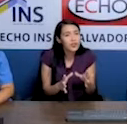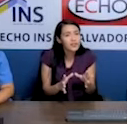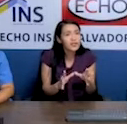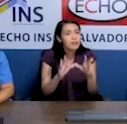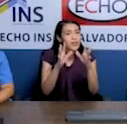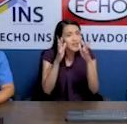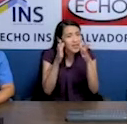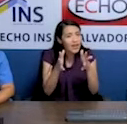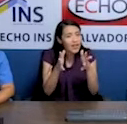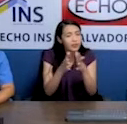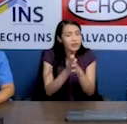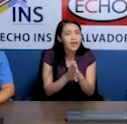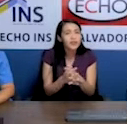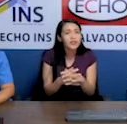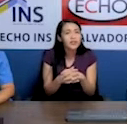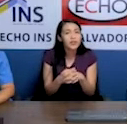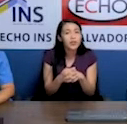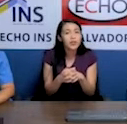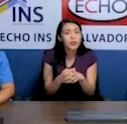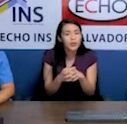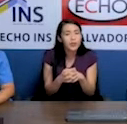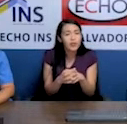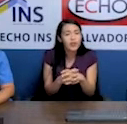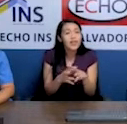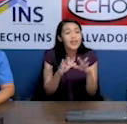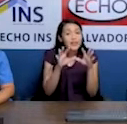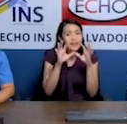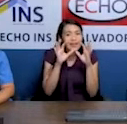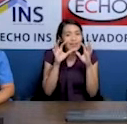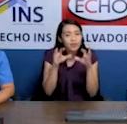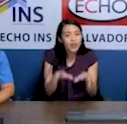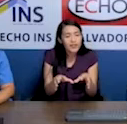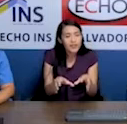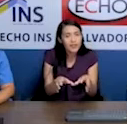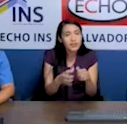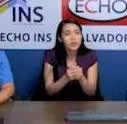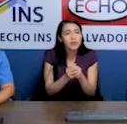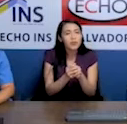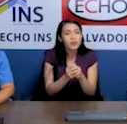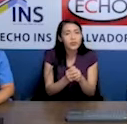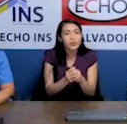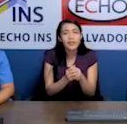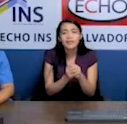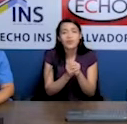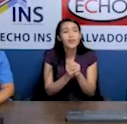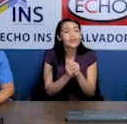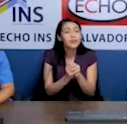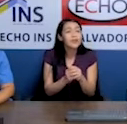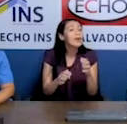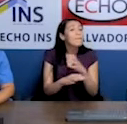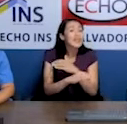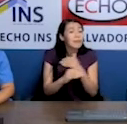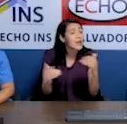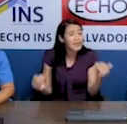son situaciones que pueden llegar a causar un deterioro neurológico que de no atenderse con prontitud, las